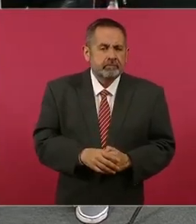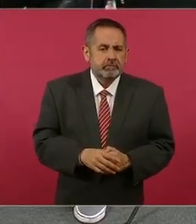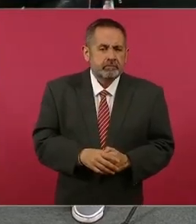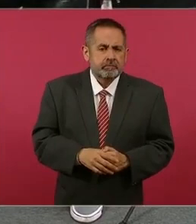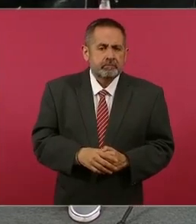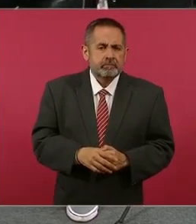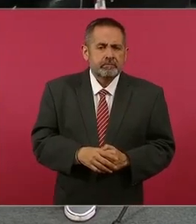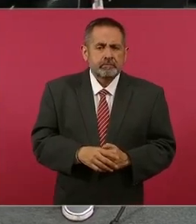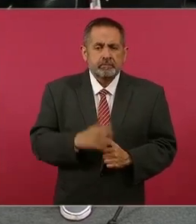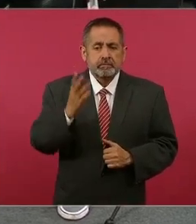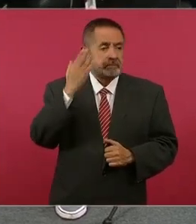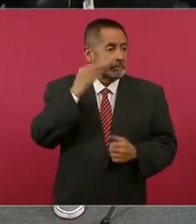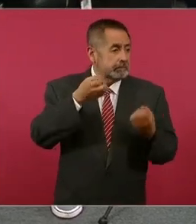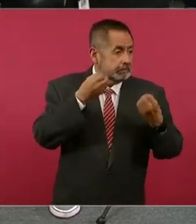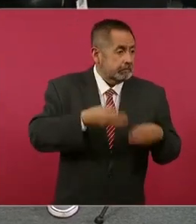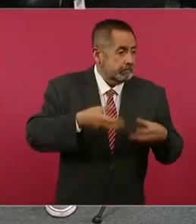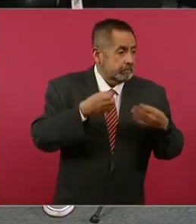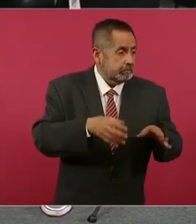hubiésemos actuado